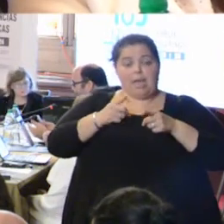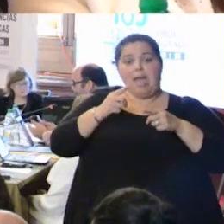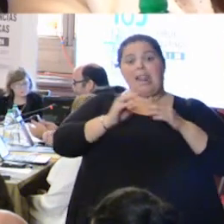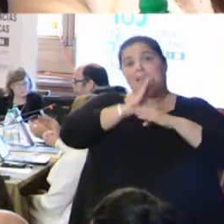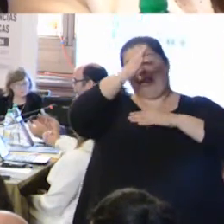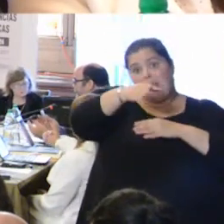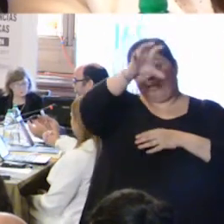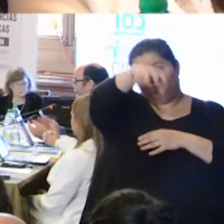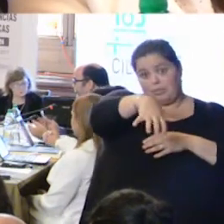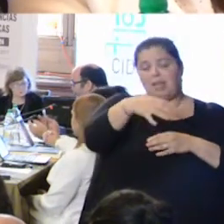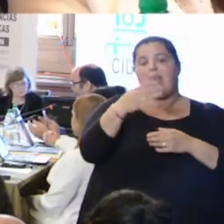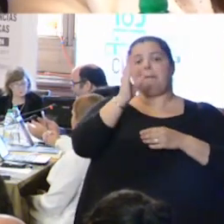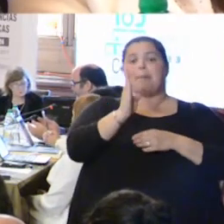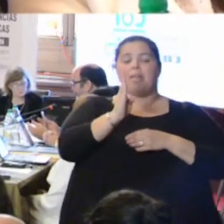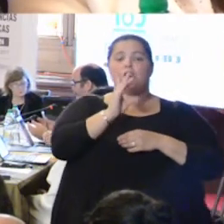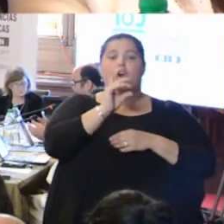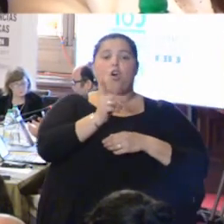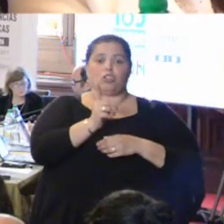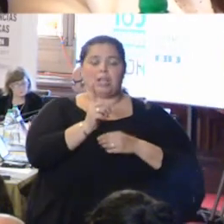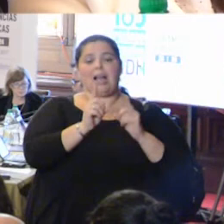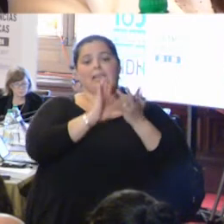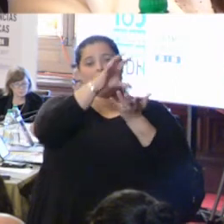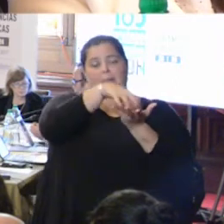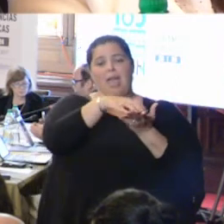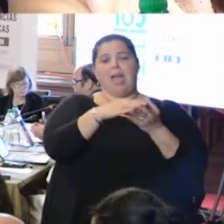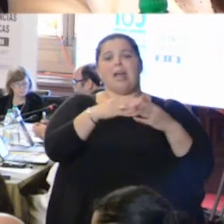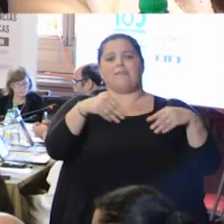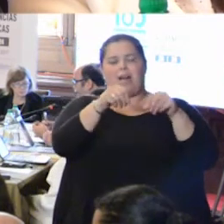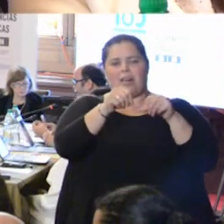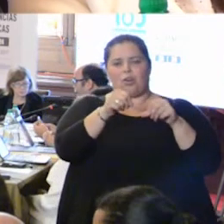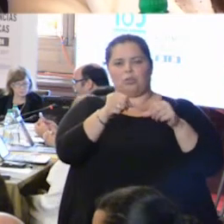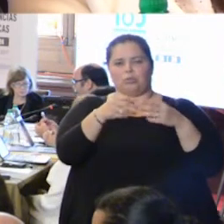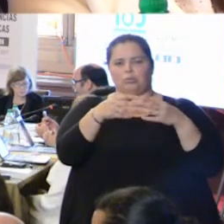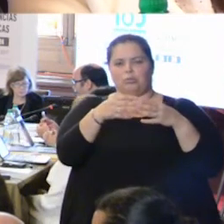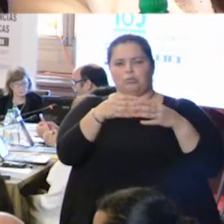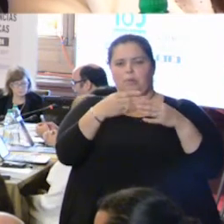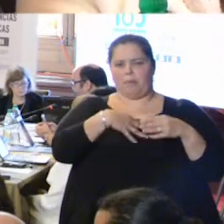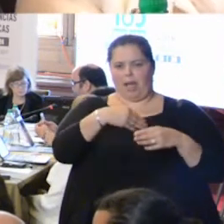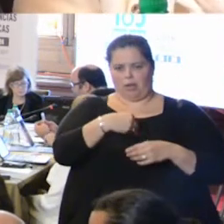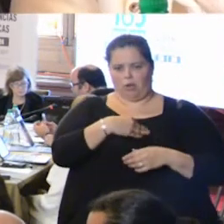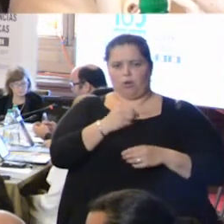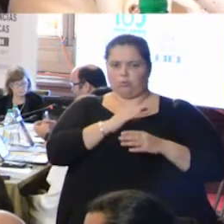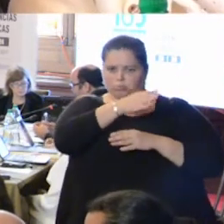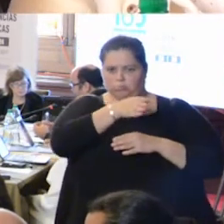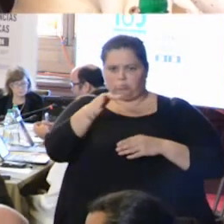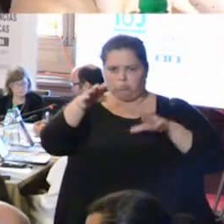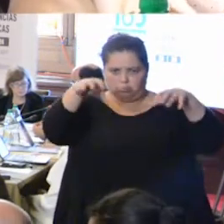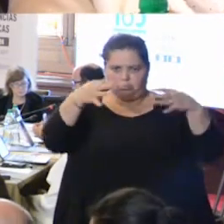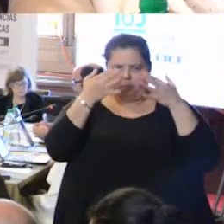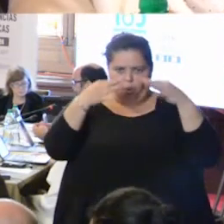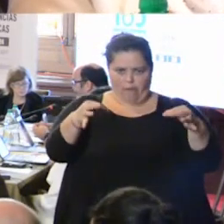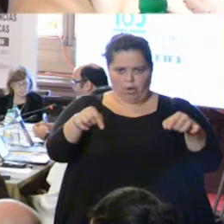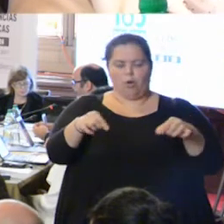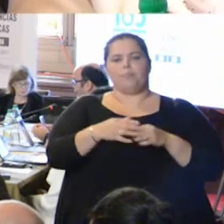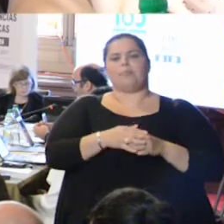gira a Barro Blanco, también estamos interesados en que la sociedad civil, especialmente la de